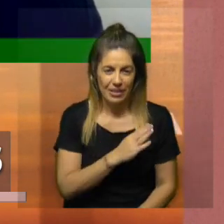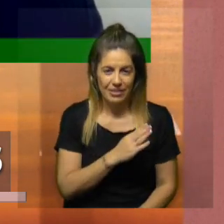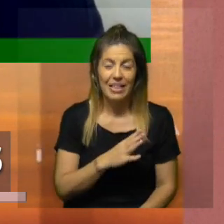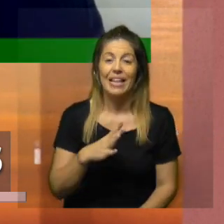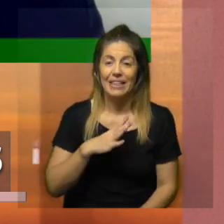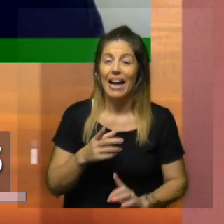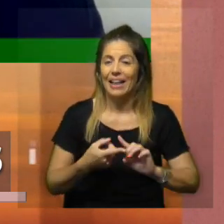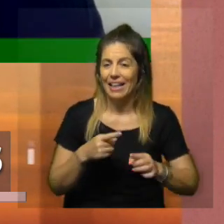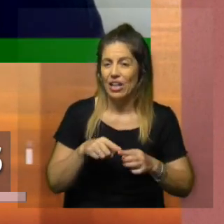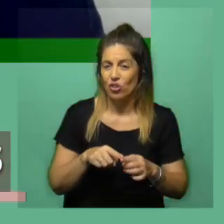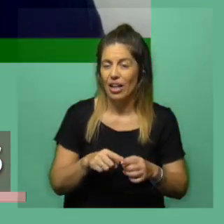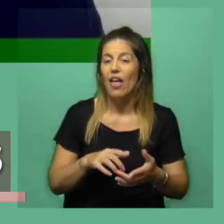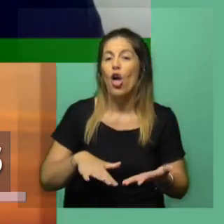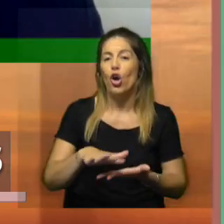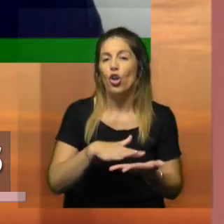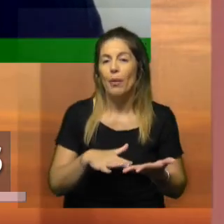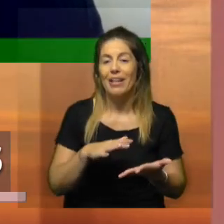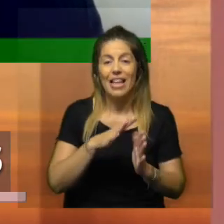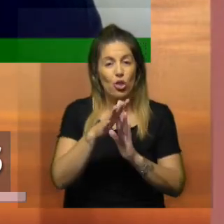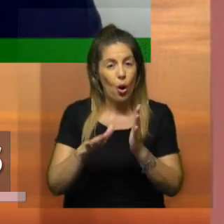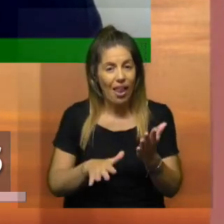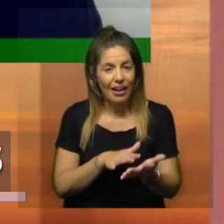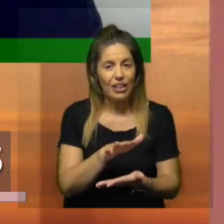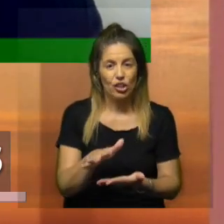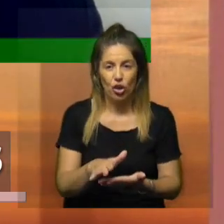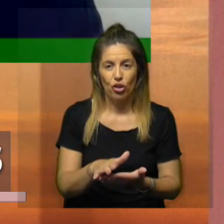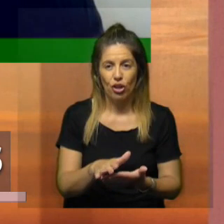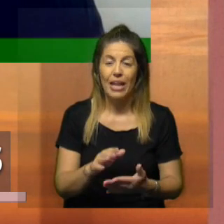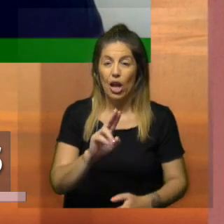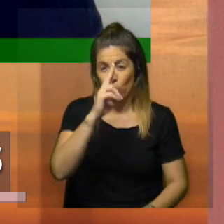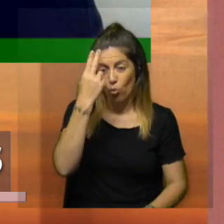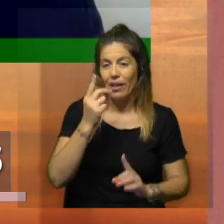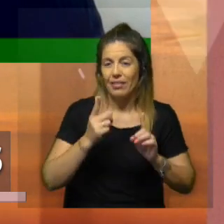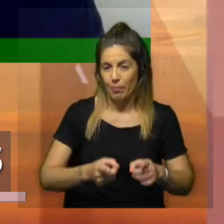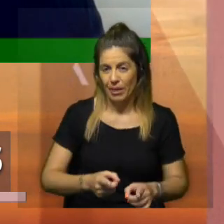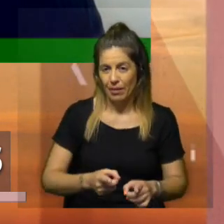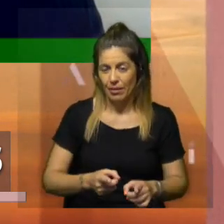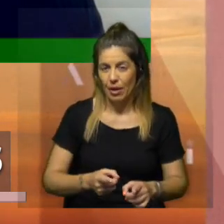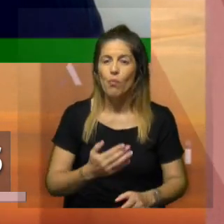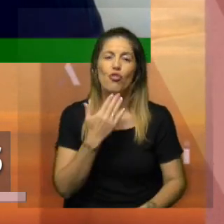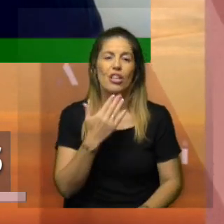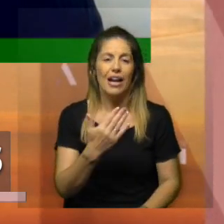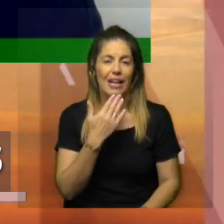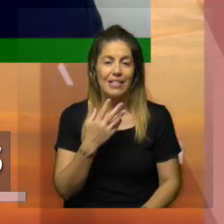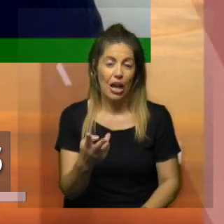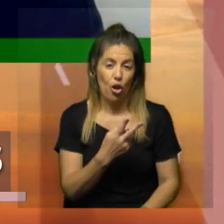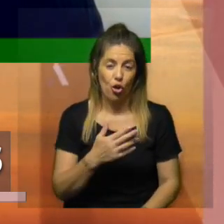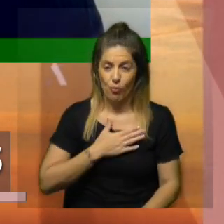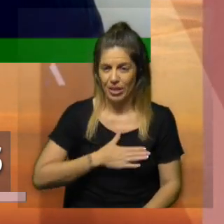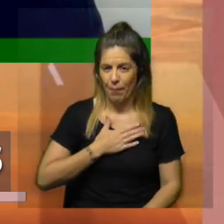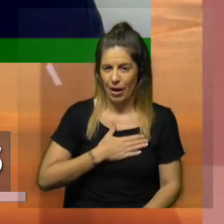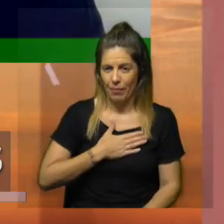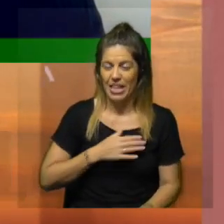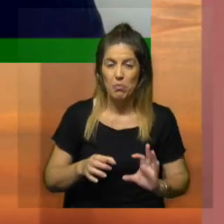tiene que ver con lo que pasa en nuestra región, y con lo que pasa en Uruguay, sin duda. Así que muchísimas gracias, han sido muy amables, ¿eh? Y